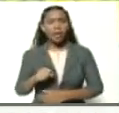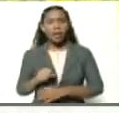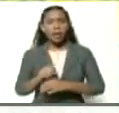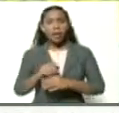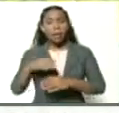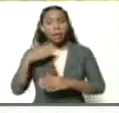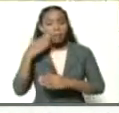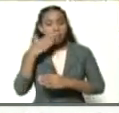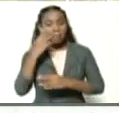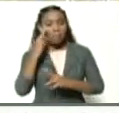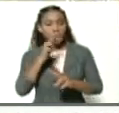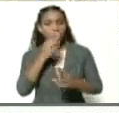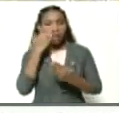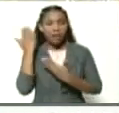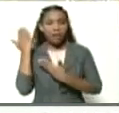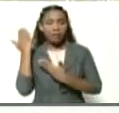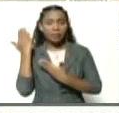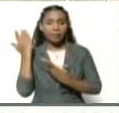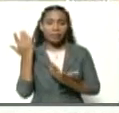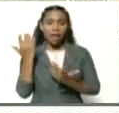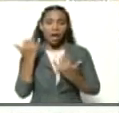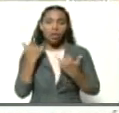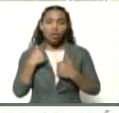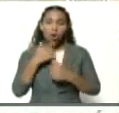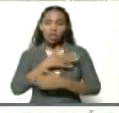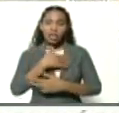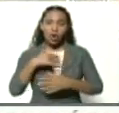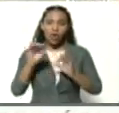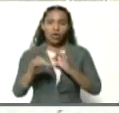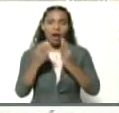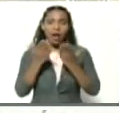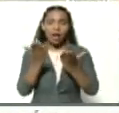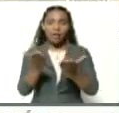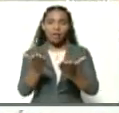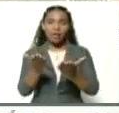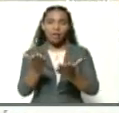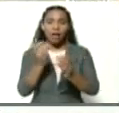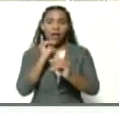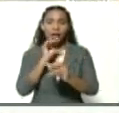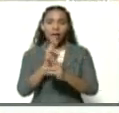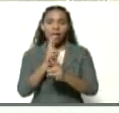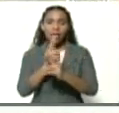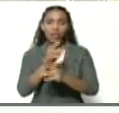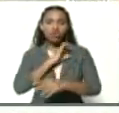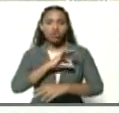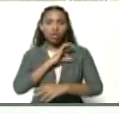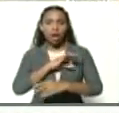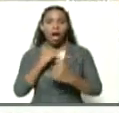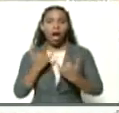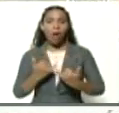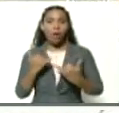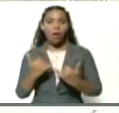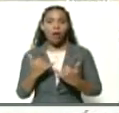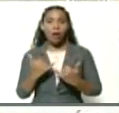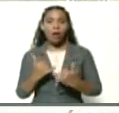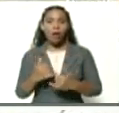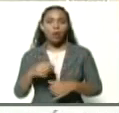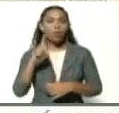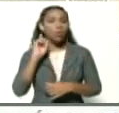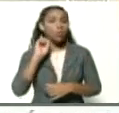ver, les quiero regalar en las redes y ahora